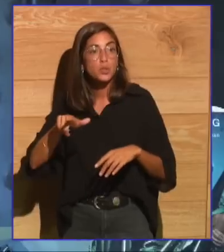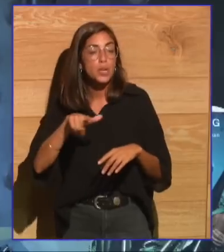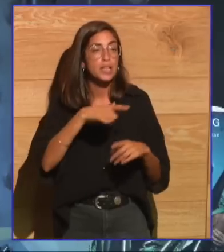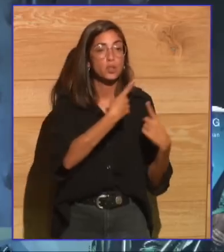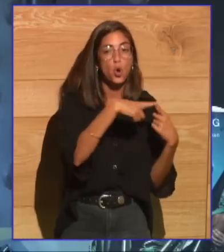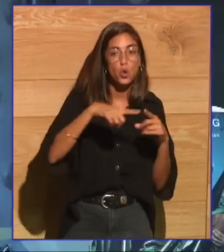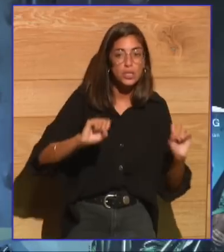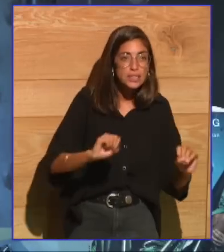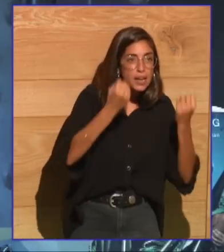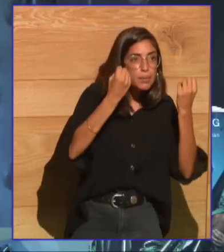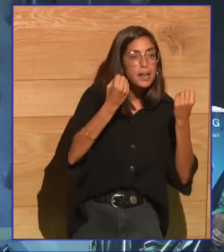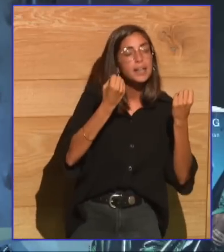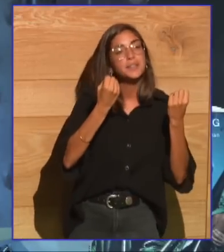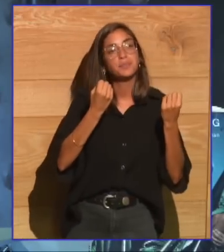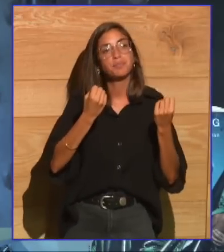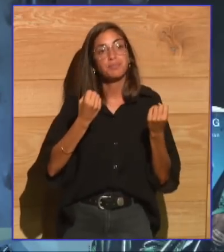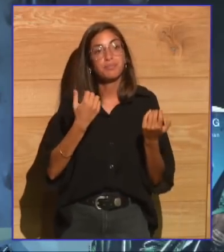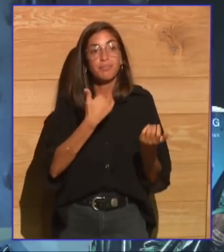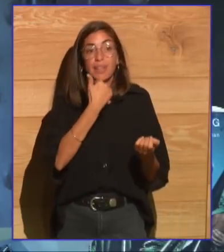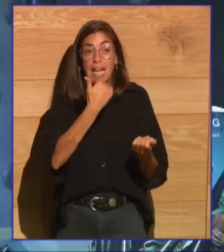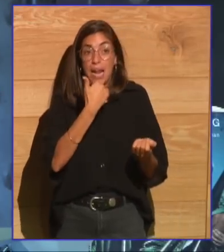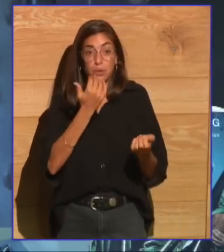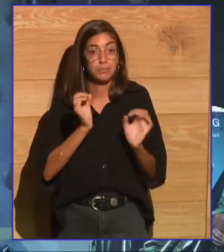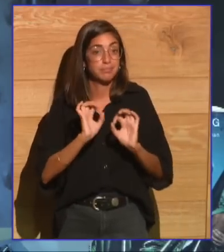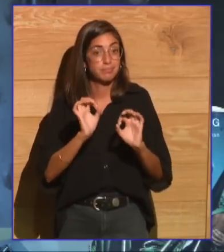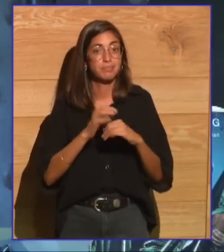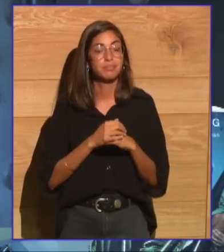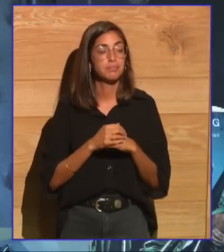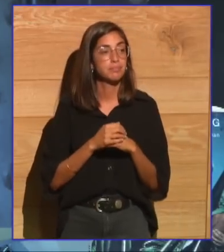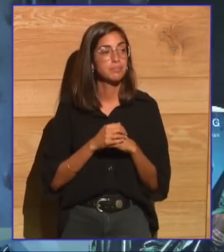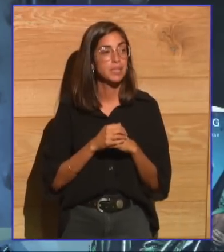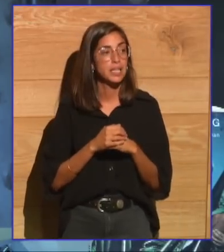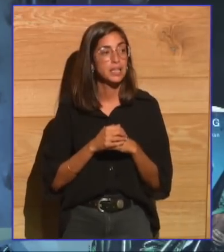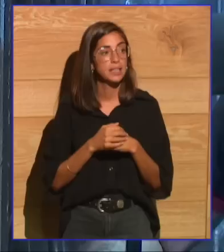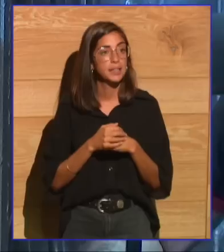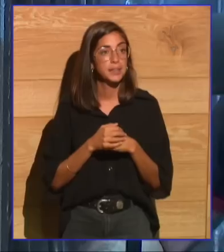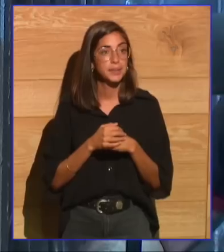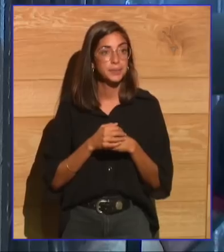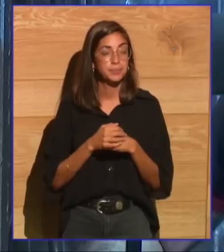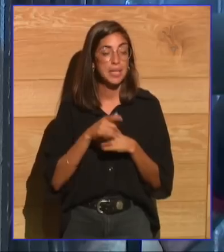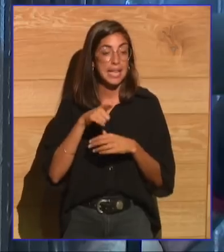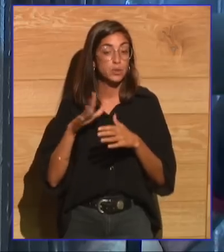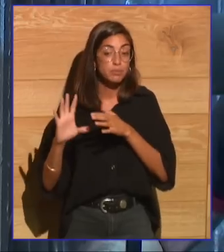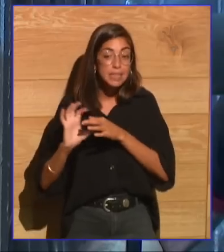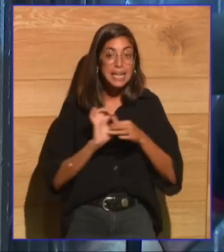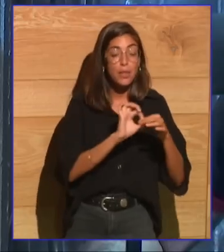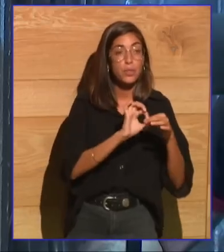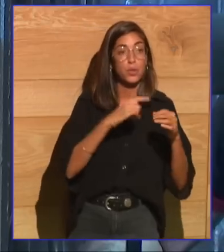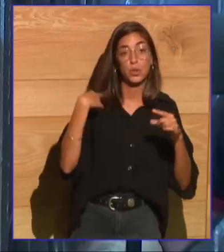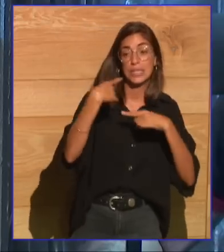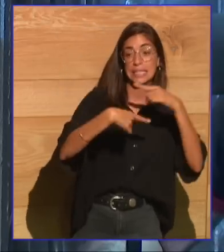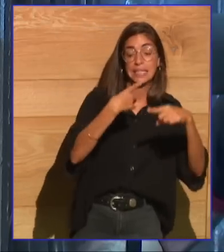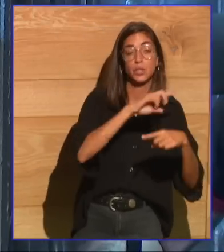resurrección incluida una moza más kristic además claro claro no pertenece tanto a esa tradición judía como